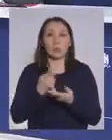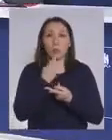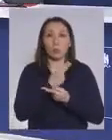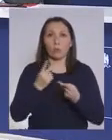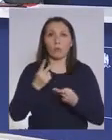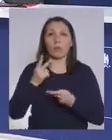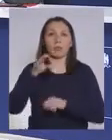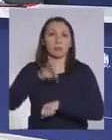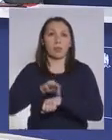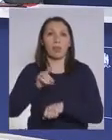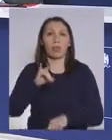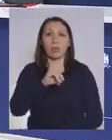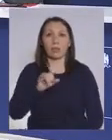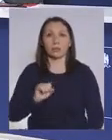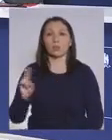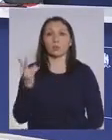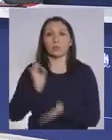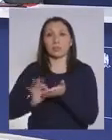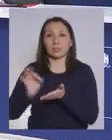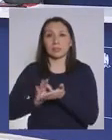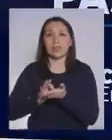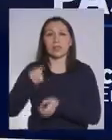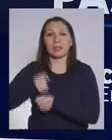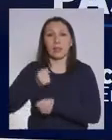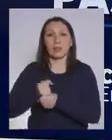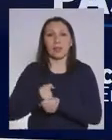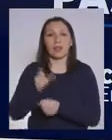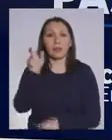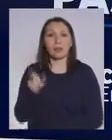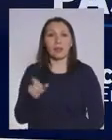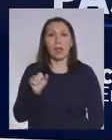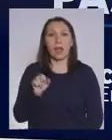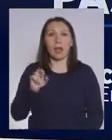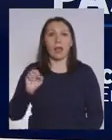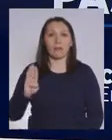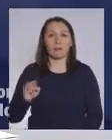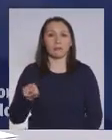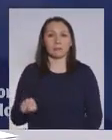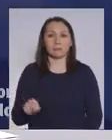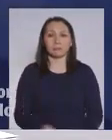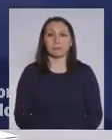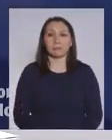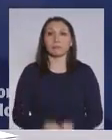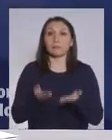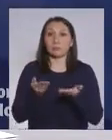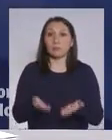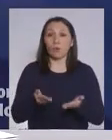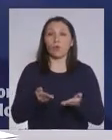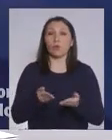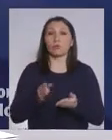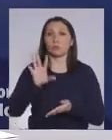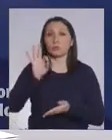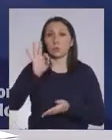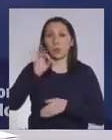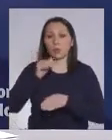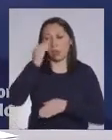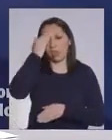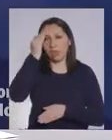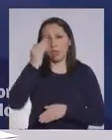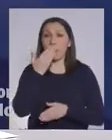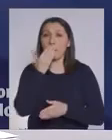daza y el subsecretario del trabajo señor fernando arau hoy completamos 50 días